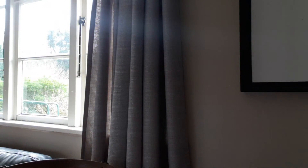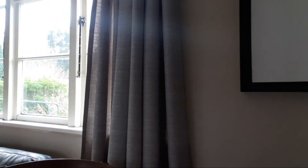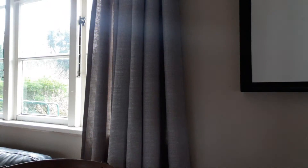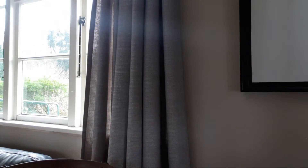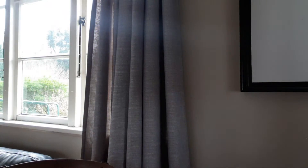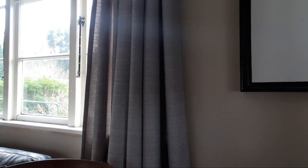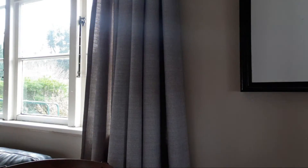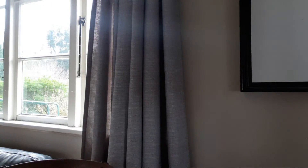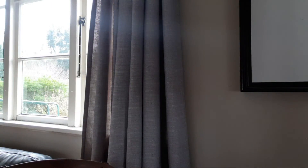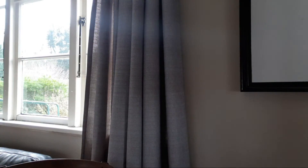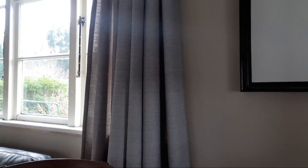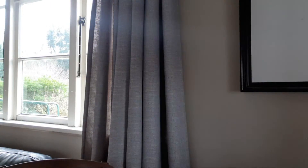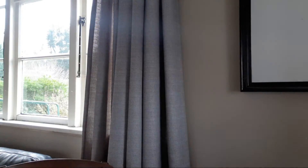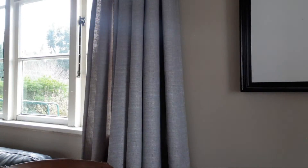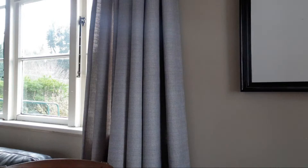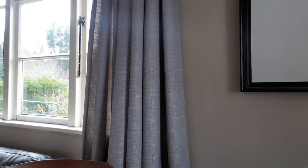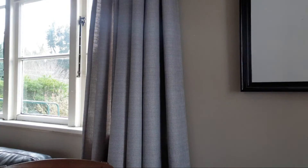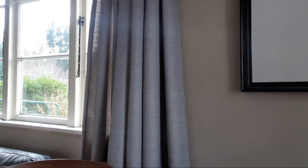esto...